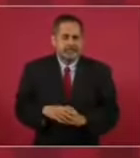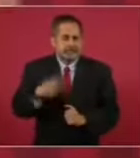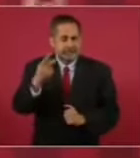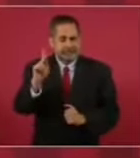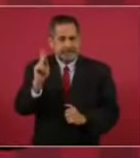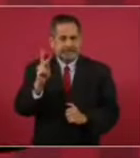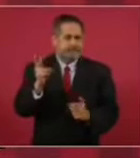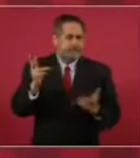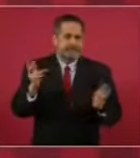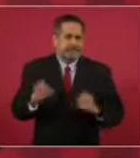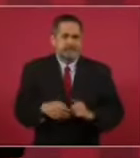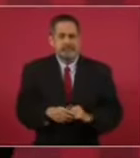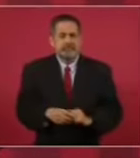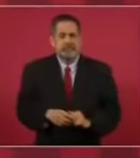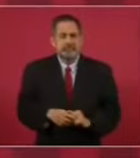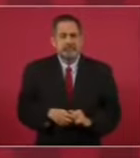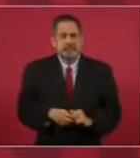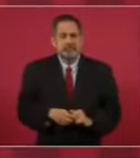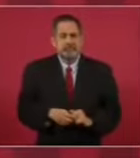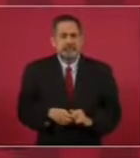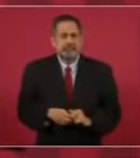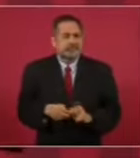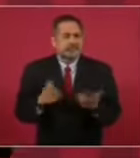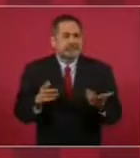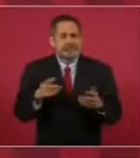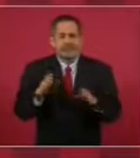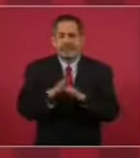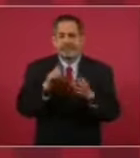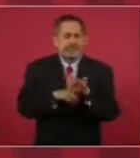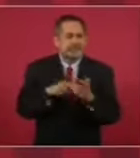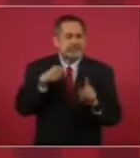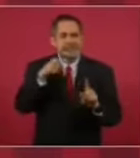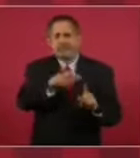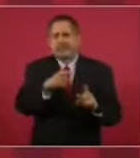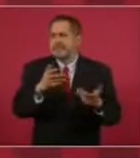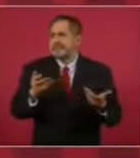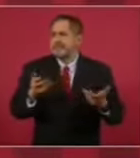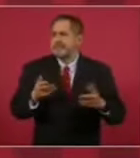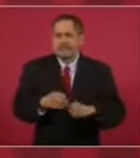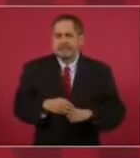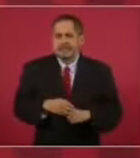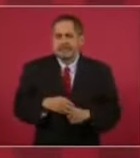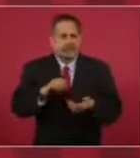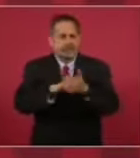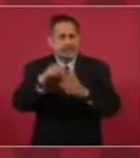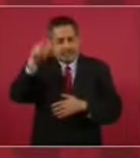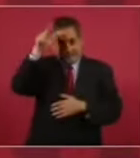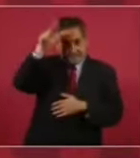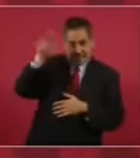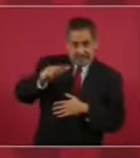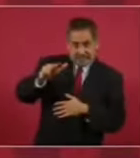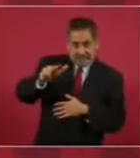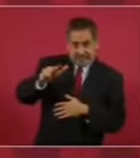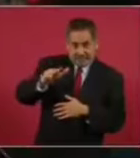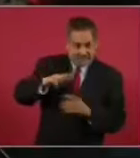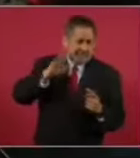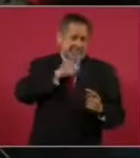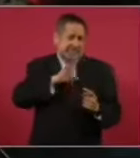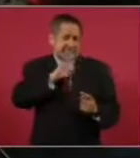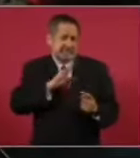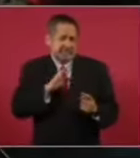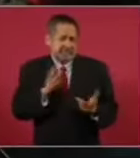Pero, ¿qué se le puede reprochar a Hidalgo?